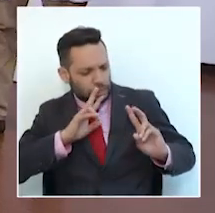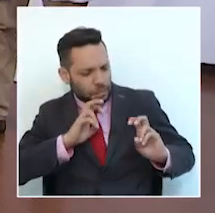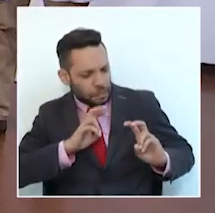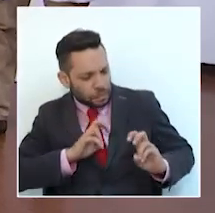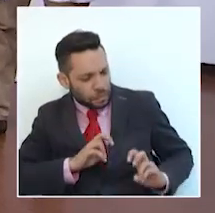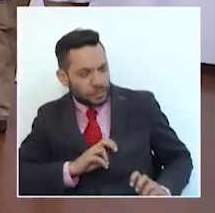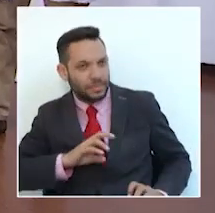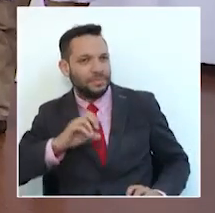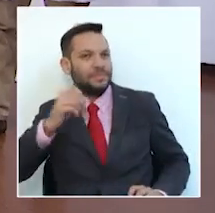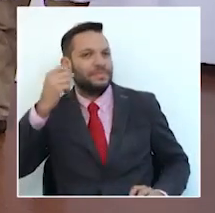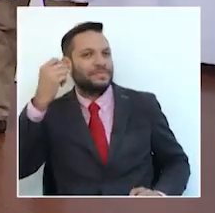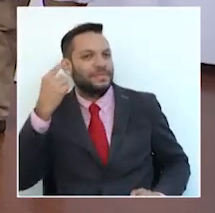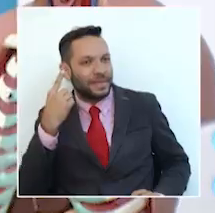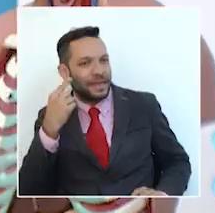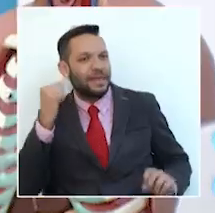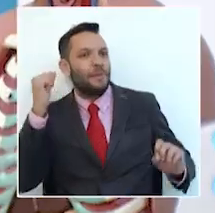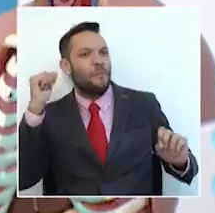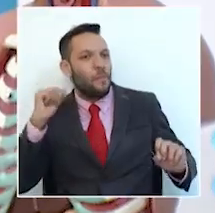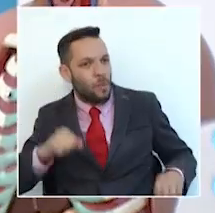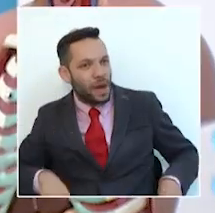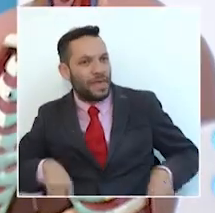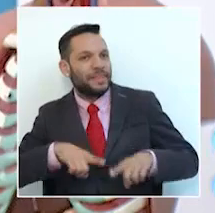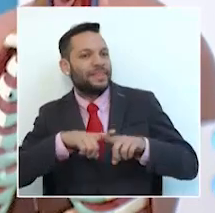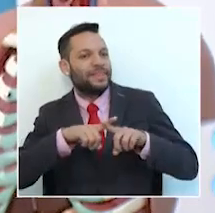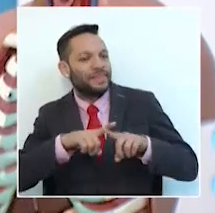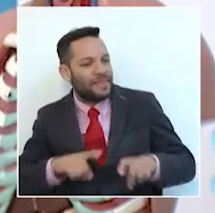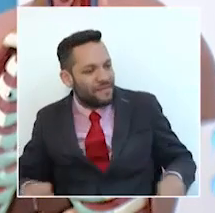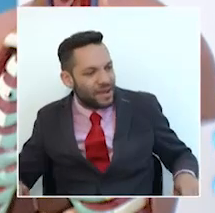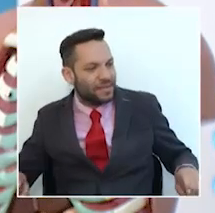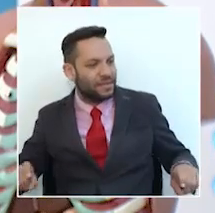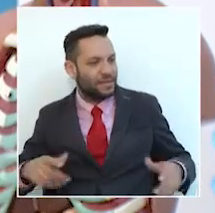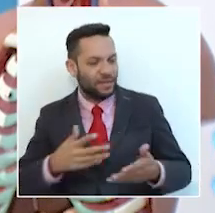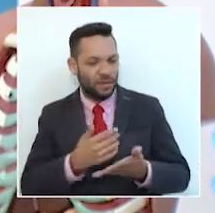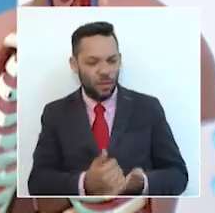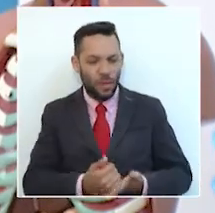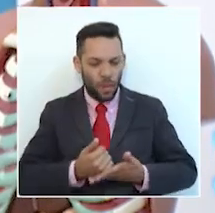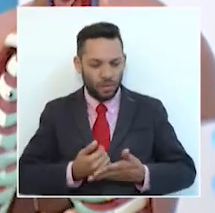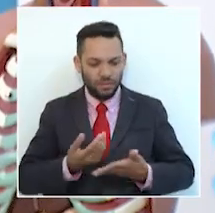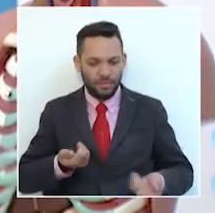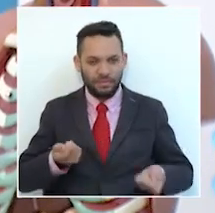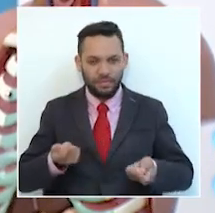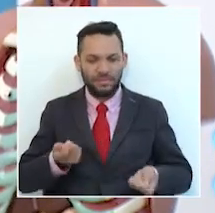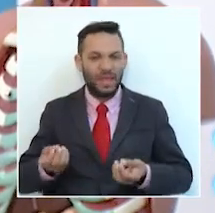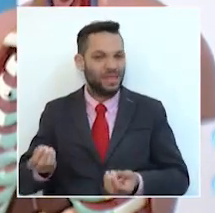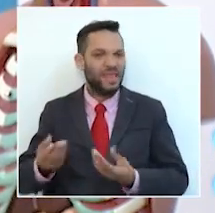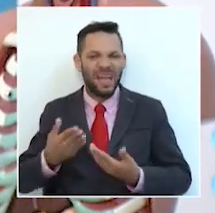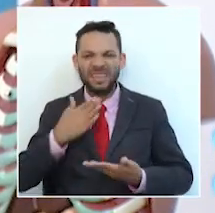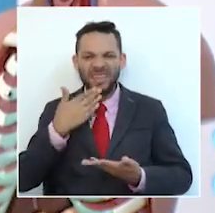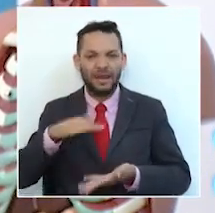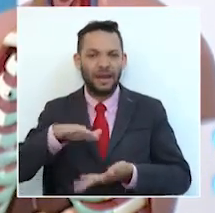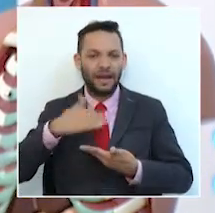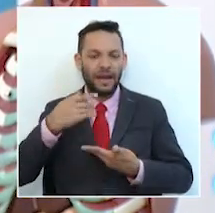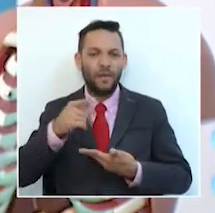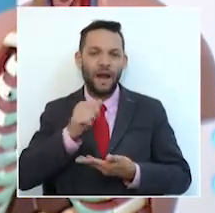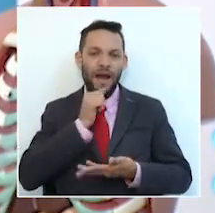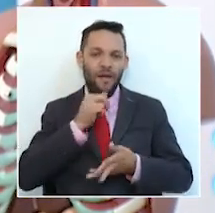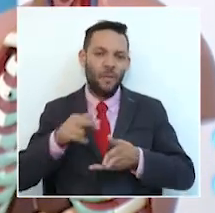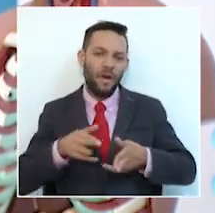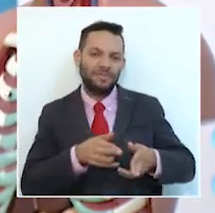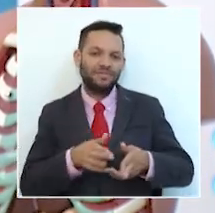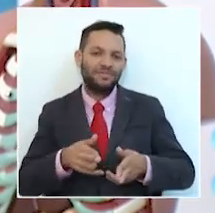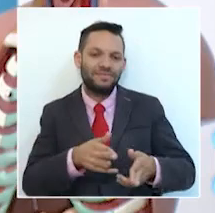biológica y que no la regala la naturaleza el mar las aguas termales